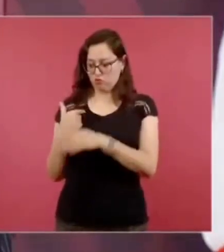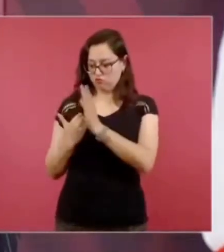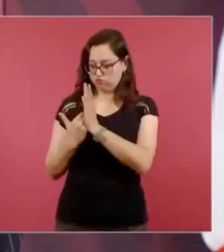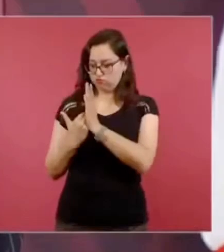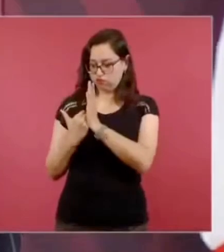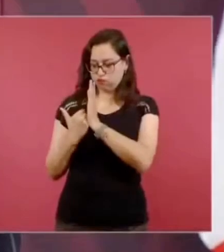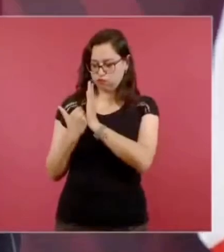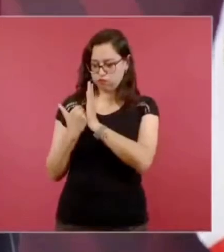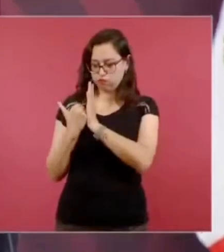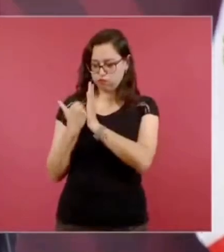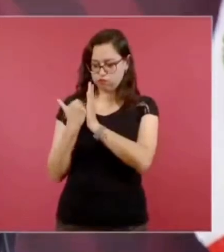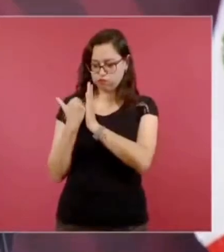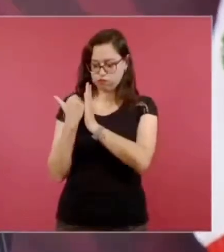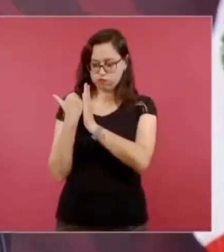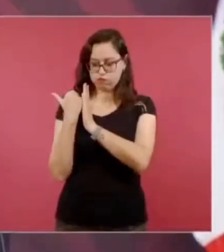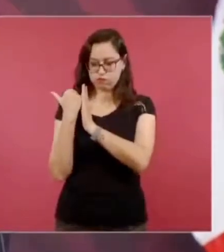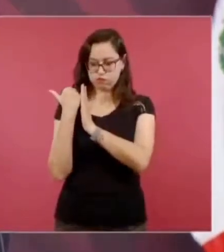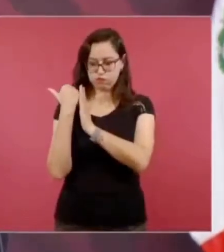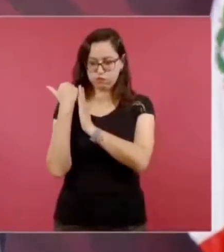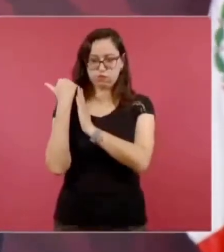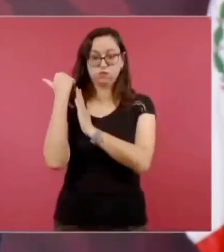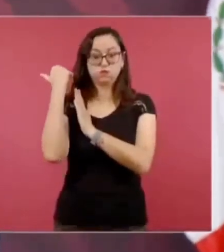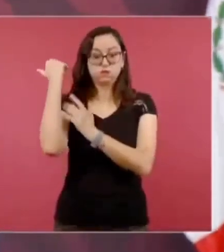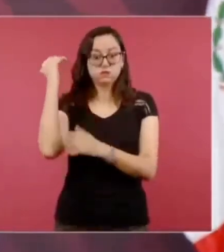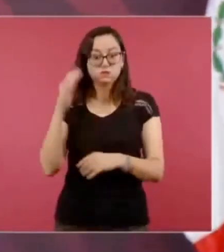por aquello de que la tercera era la vencida,